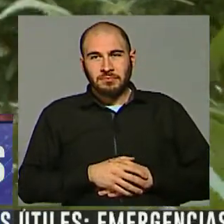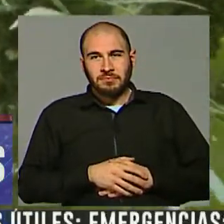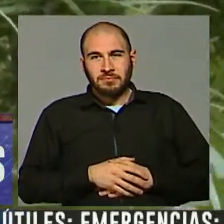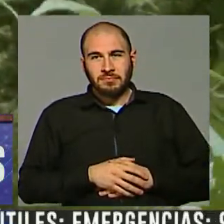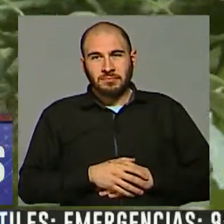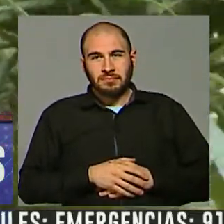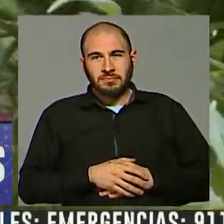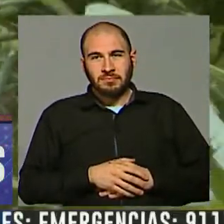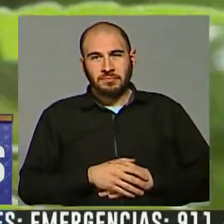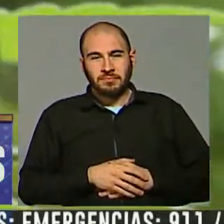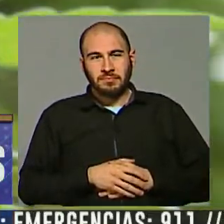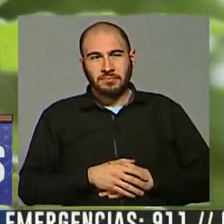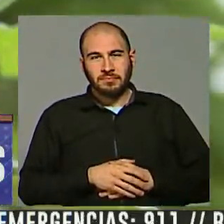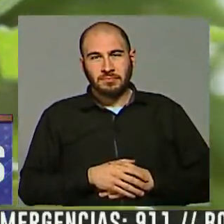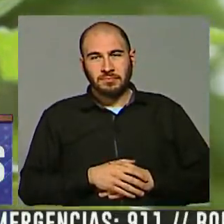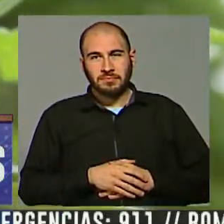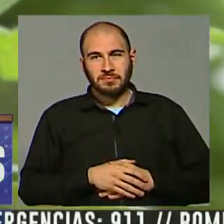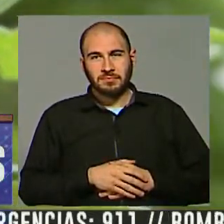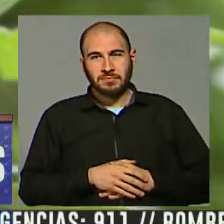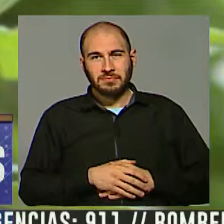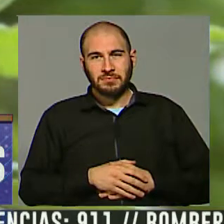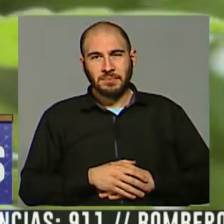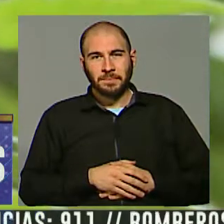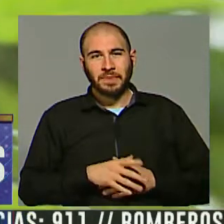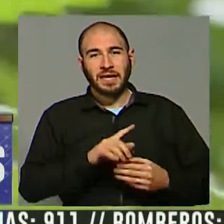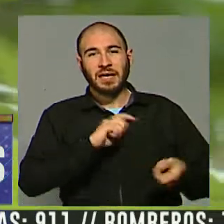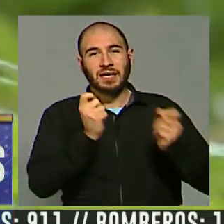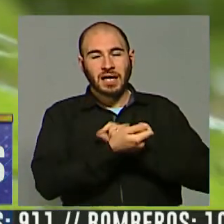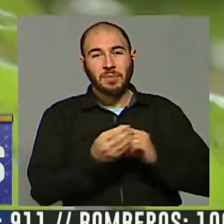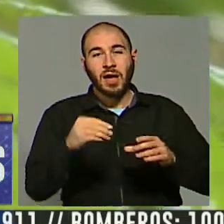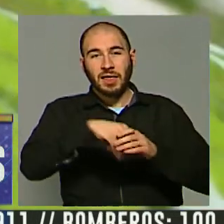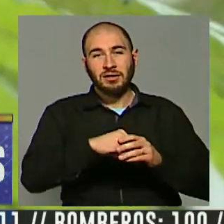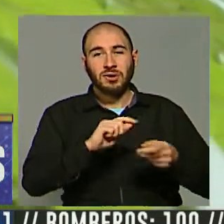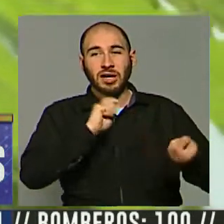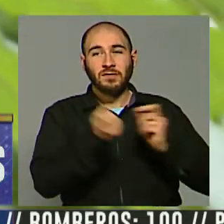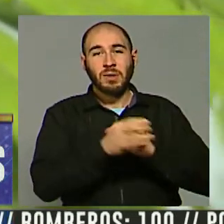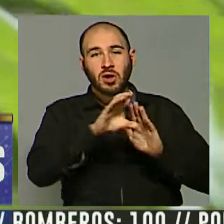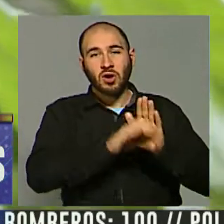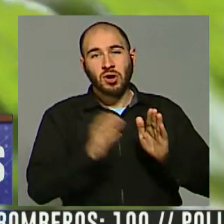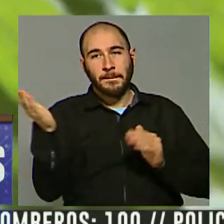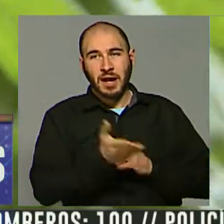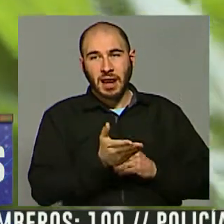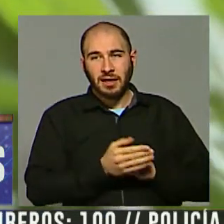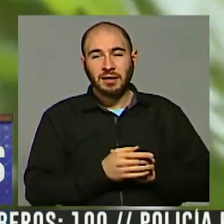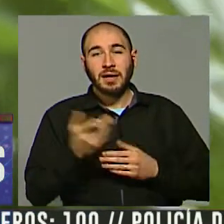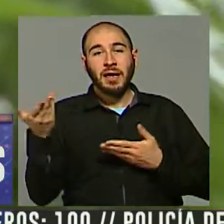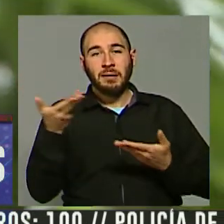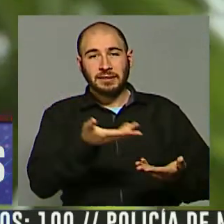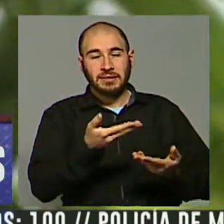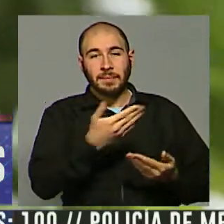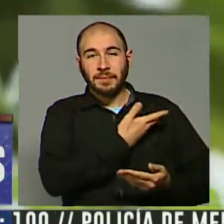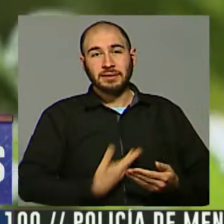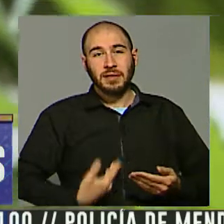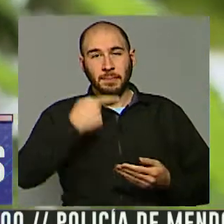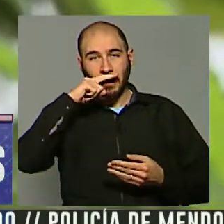Comenzó el debate por la despenalización del consumo de drogas. La modificación forma parte de la reforma del Código Penal que se le presentará al